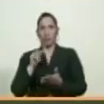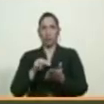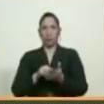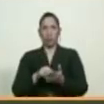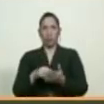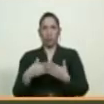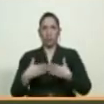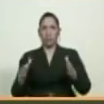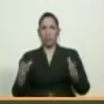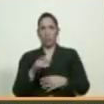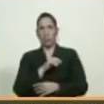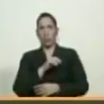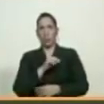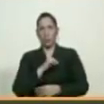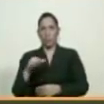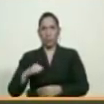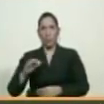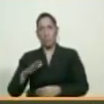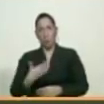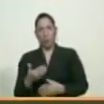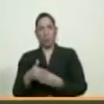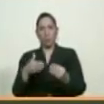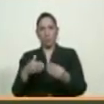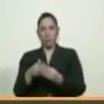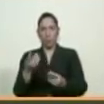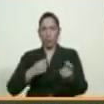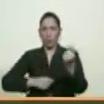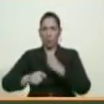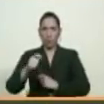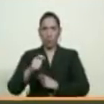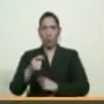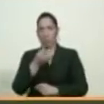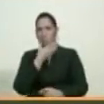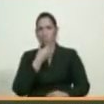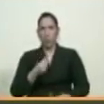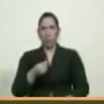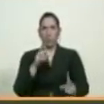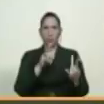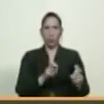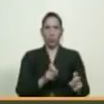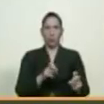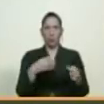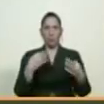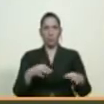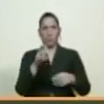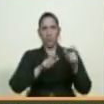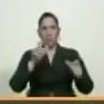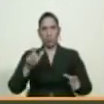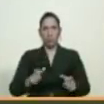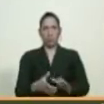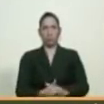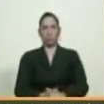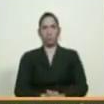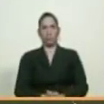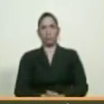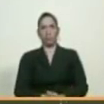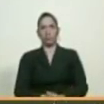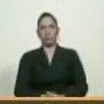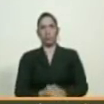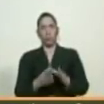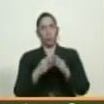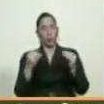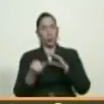privada podrá recibir divisas del menudeo para cambiarlas a bolívares soberanos a personas naturales. Todas las instituciones